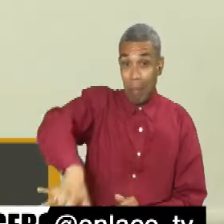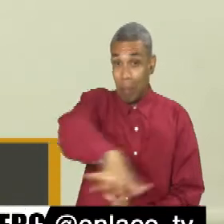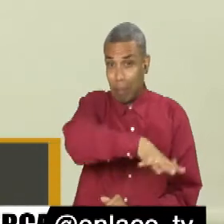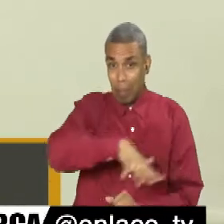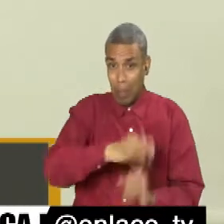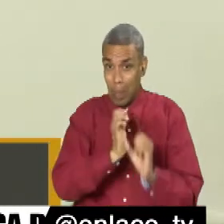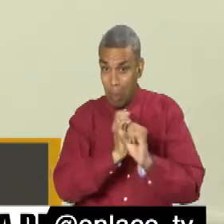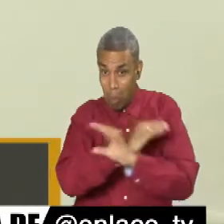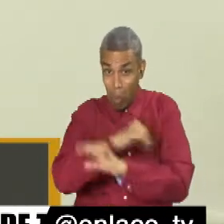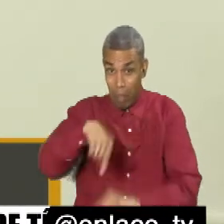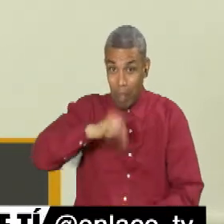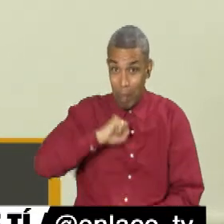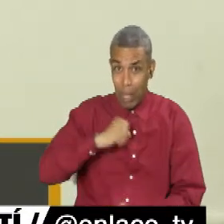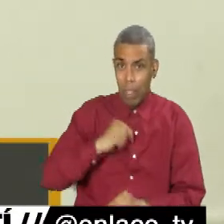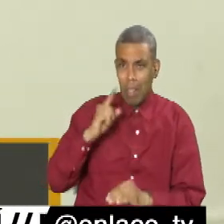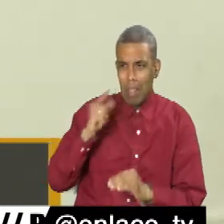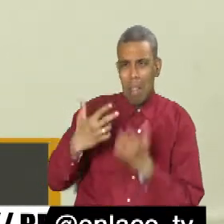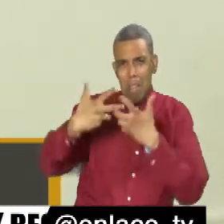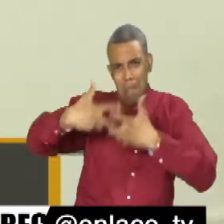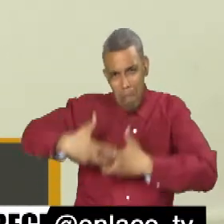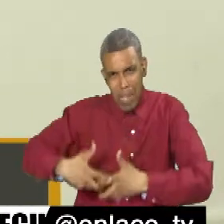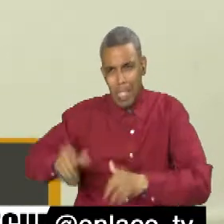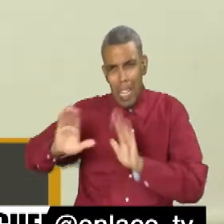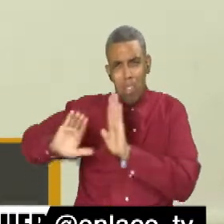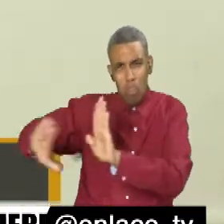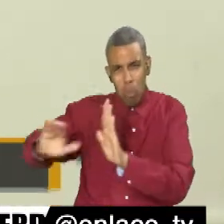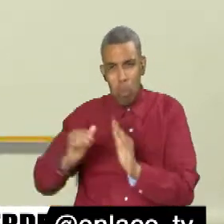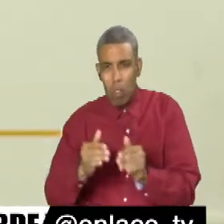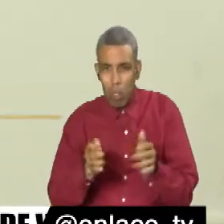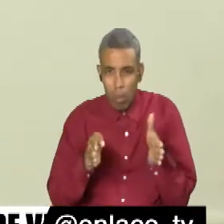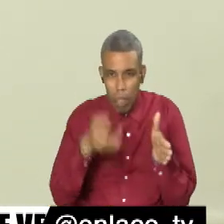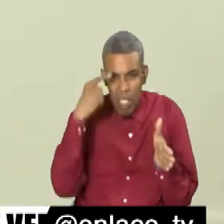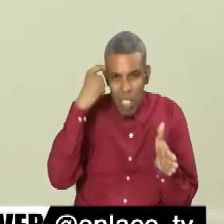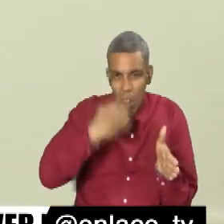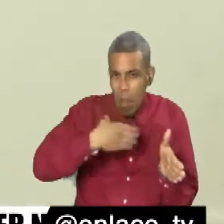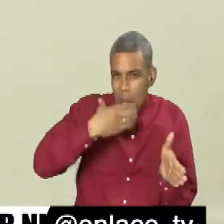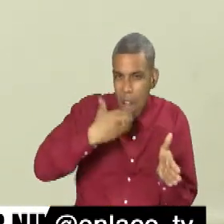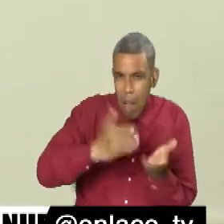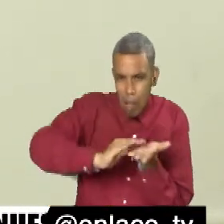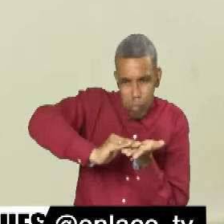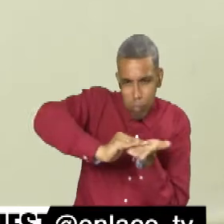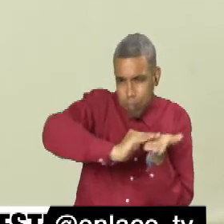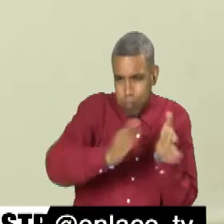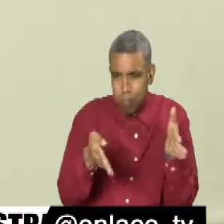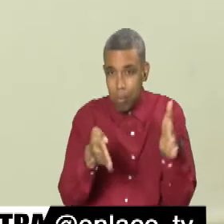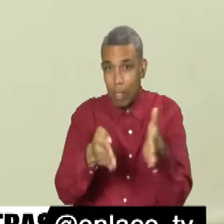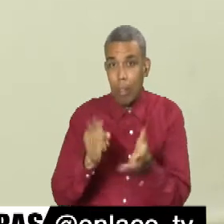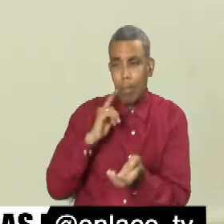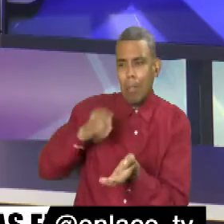diferentes incidentes que se han presentado en la ciudad con asfalteras que no poseen muchas veces ni siquiera un extintor.